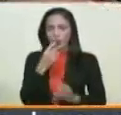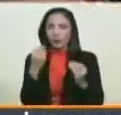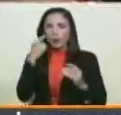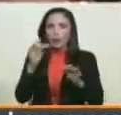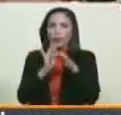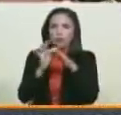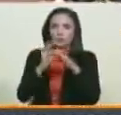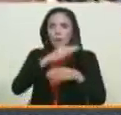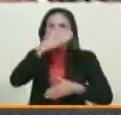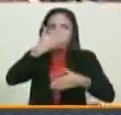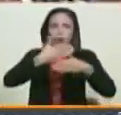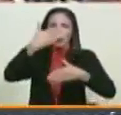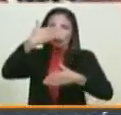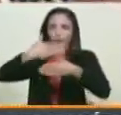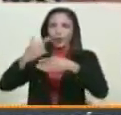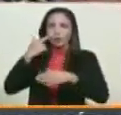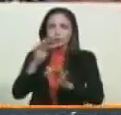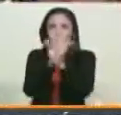del bloqueo financiero,